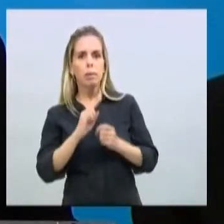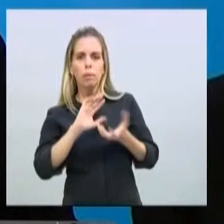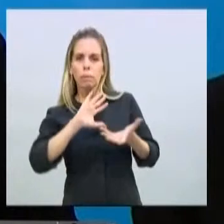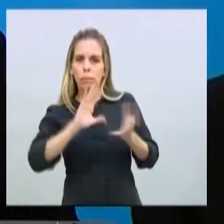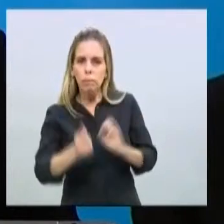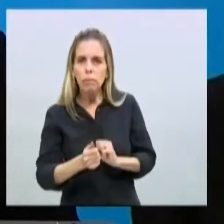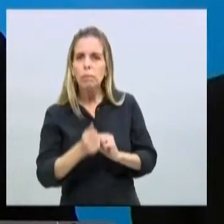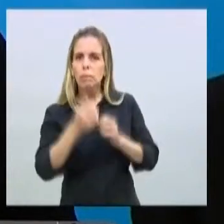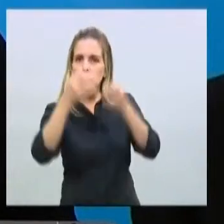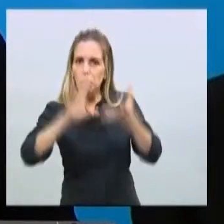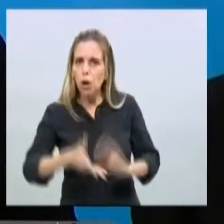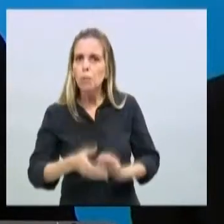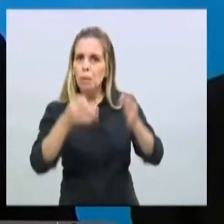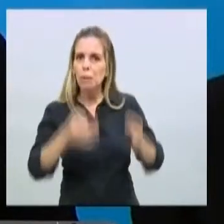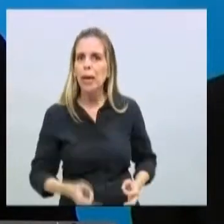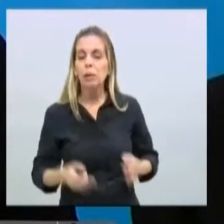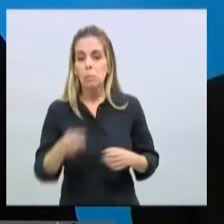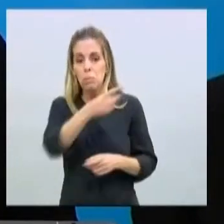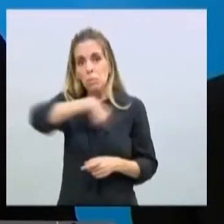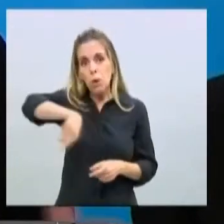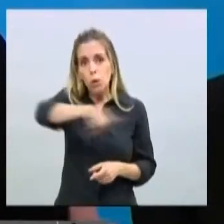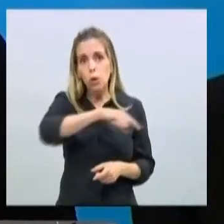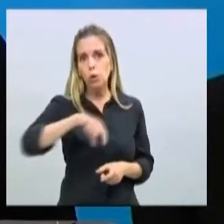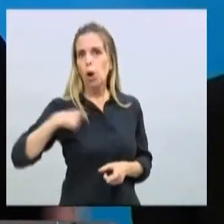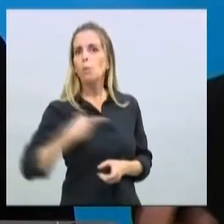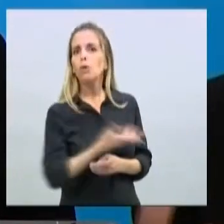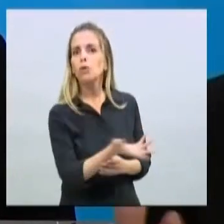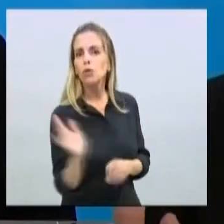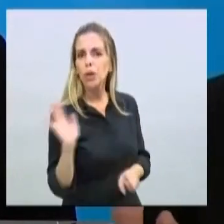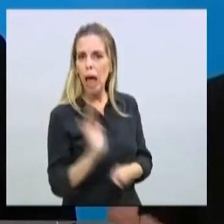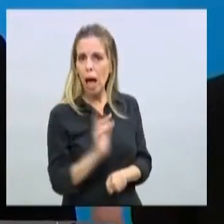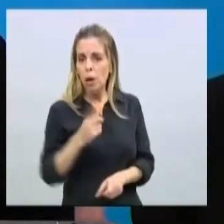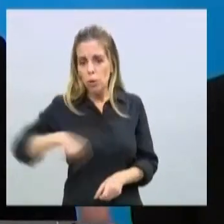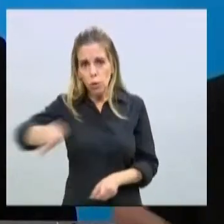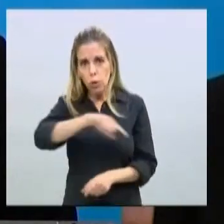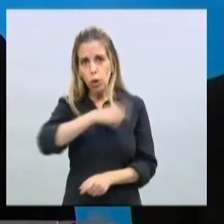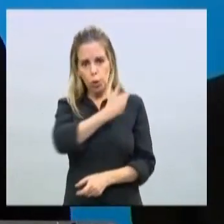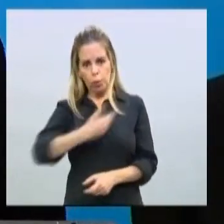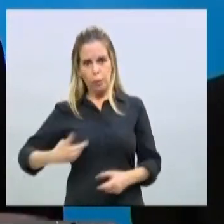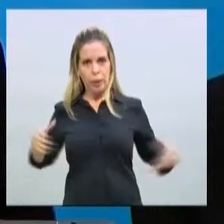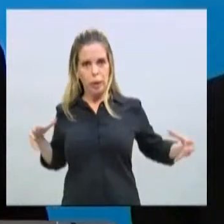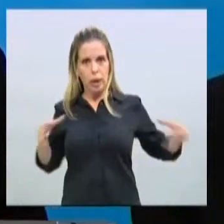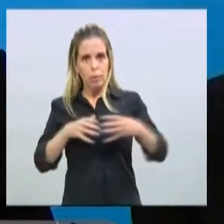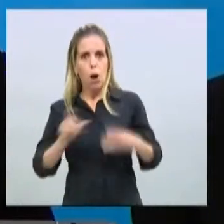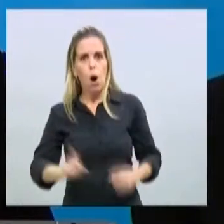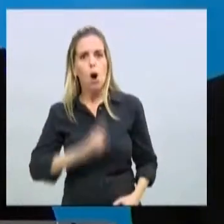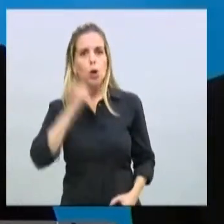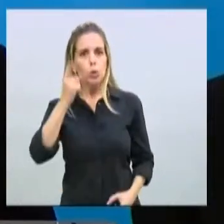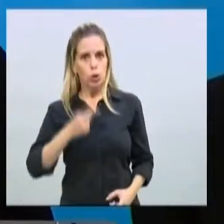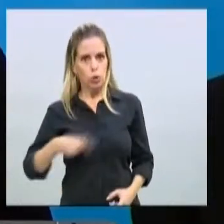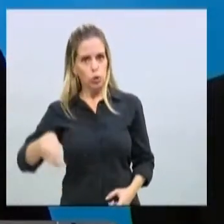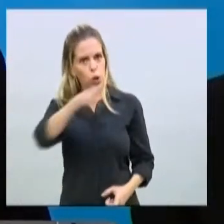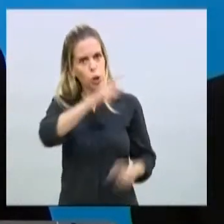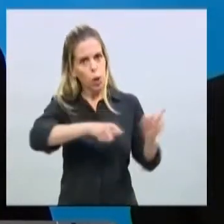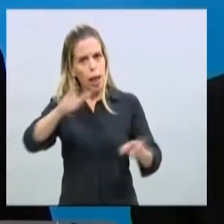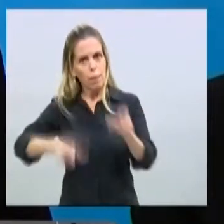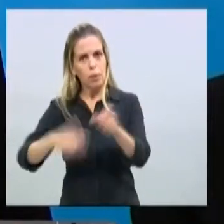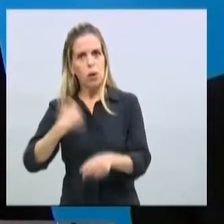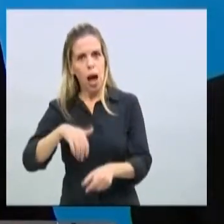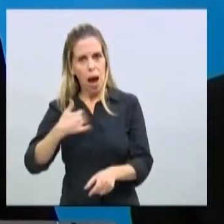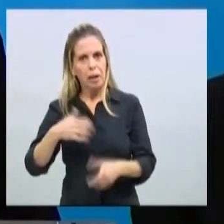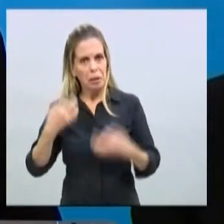magnífico. Y nosotros tenemos un enorme orgullo del comportamiento de nuestros